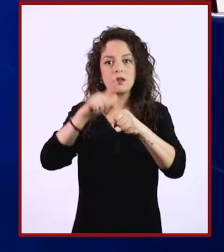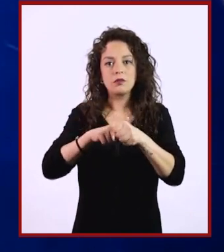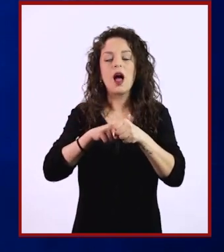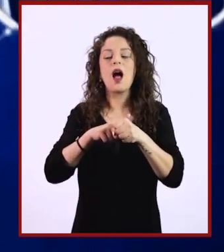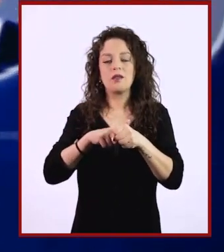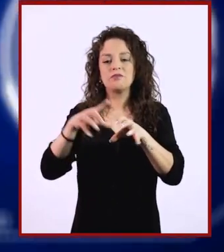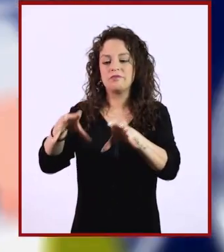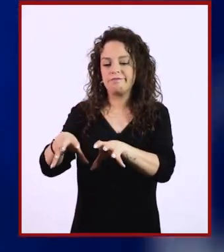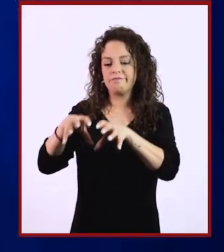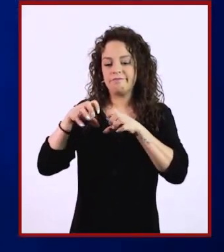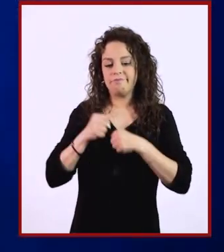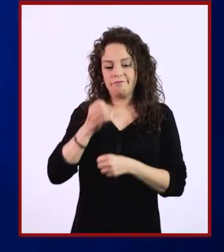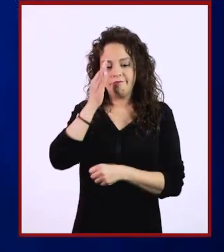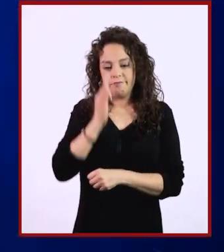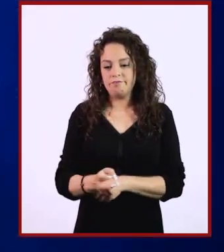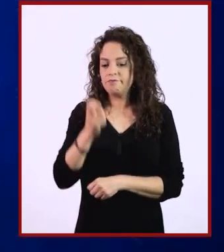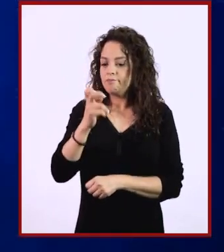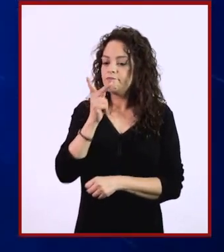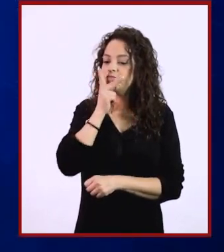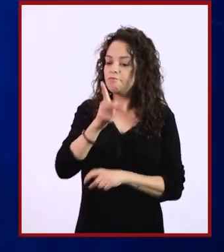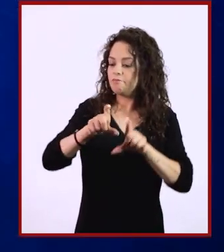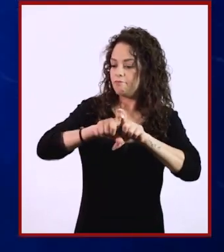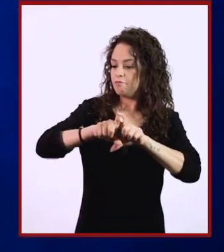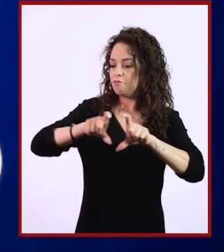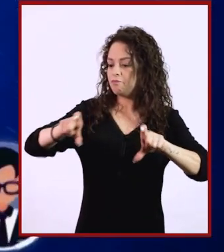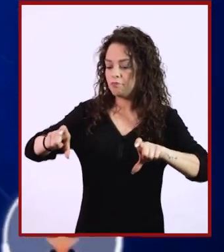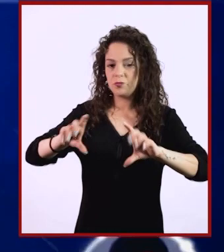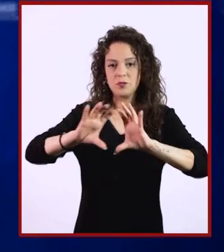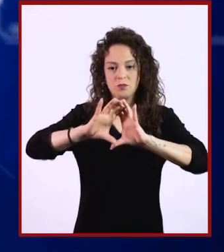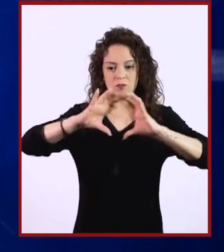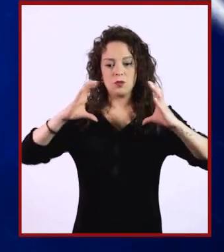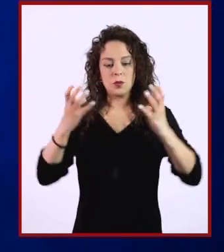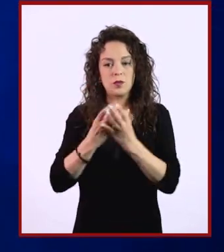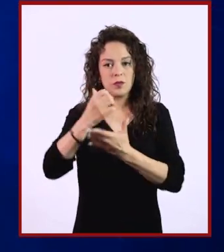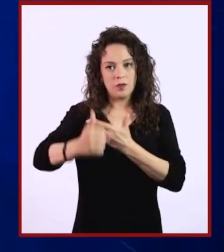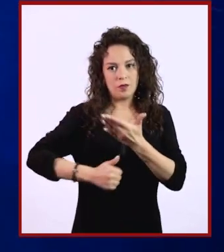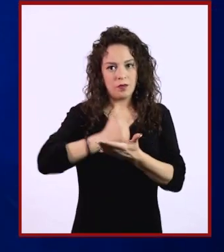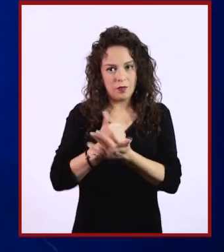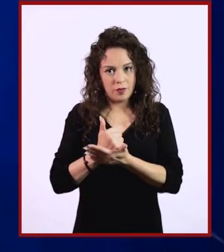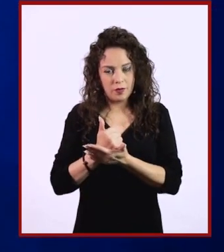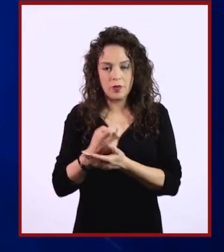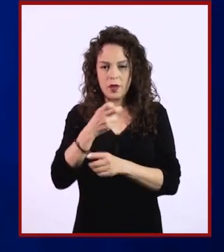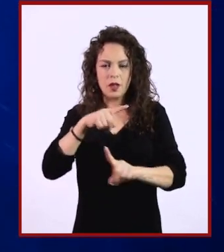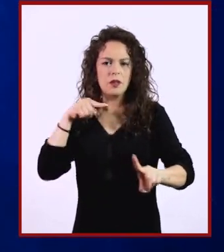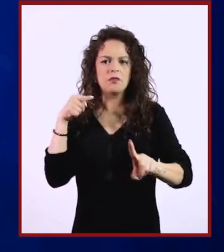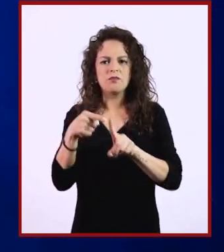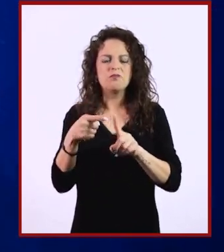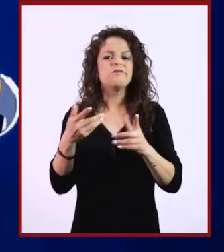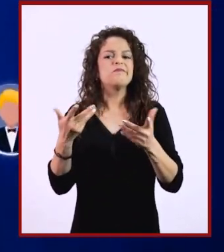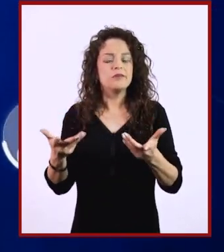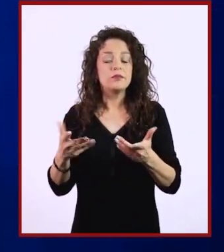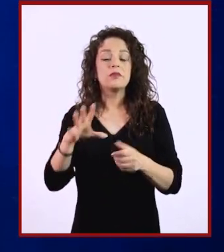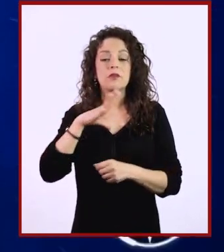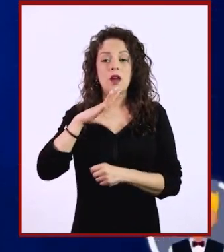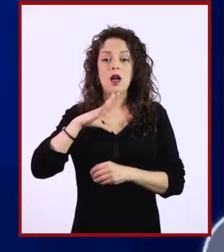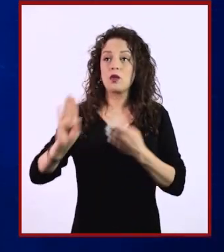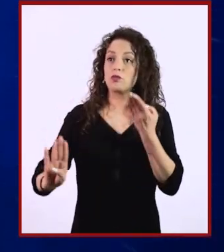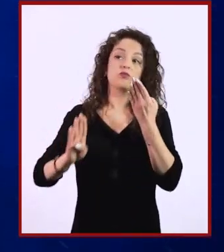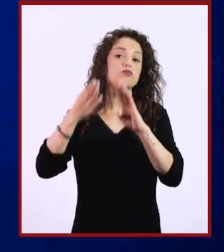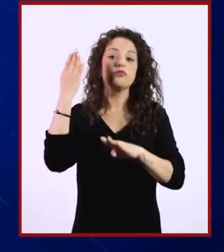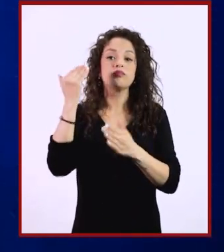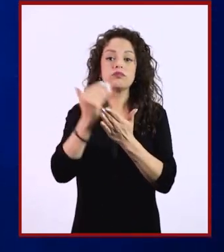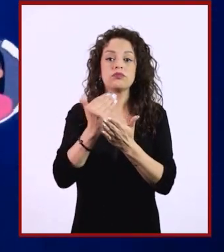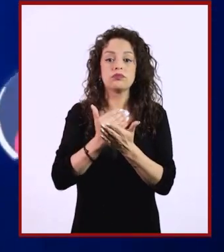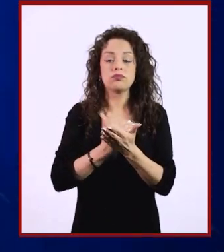internacionales, ¿no? Digamos que su sustento, o bueno, este concepto se sustenta un poco en la Declaración Universal de